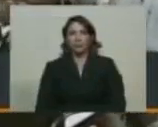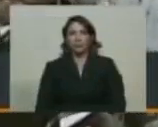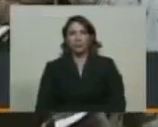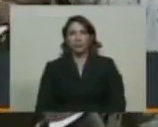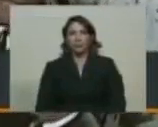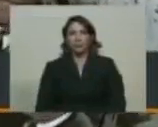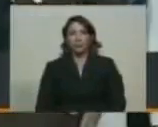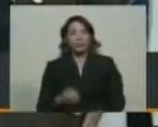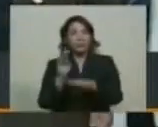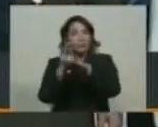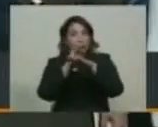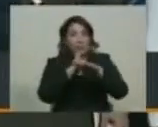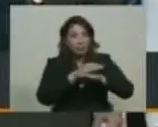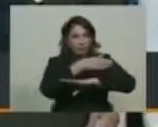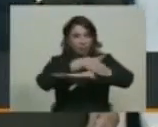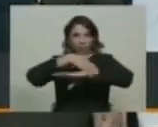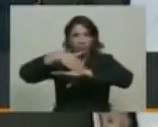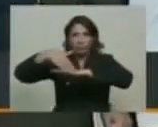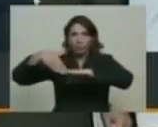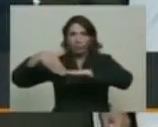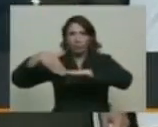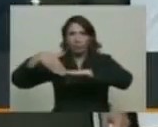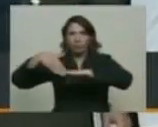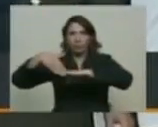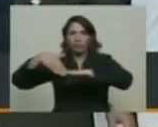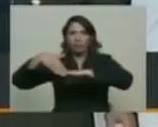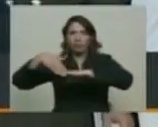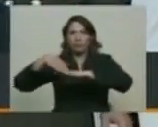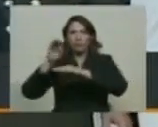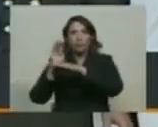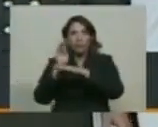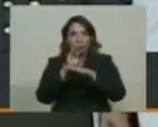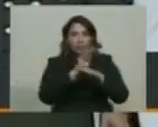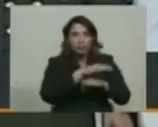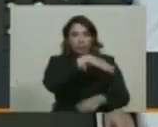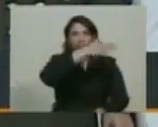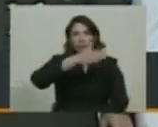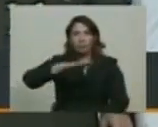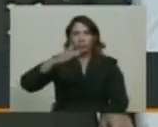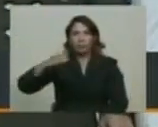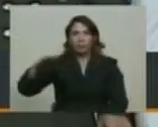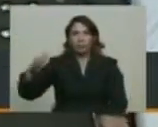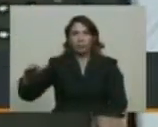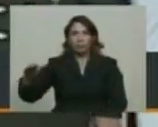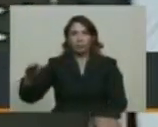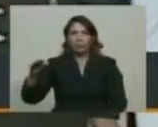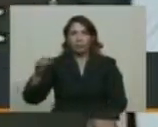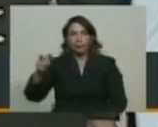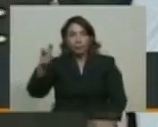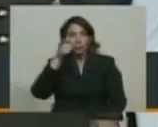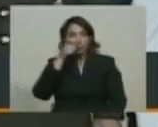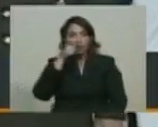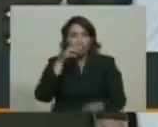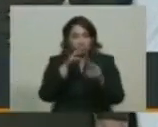Cuidar la frontera, cuidar los mares, cuidar el territorio,